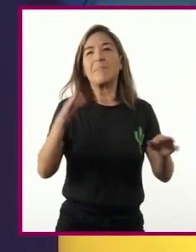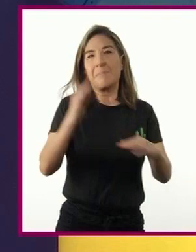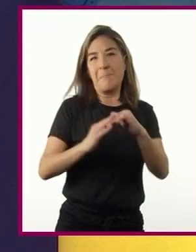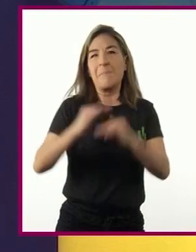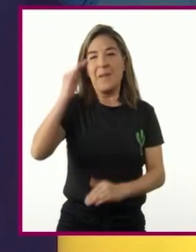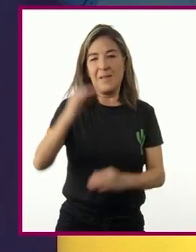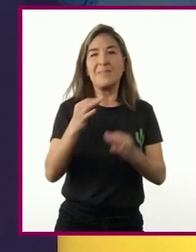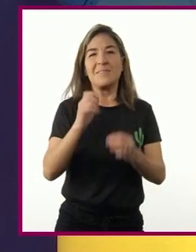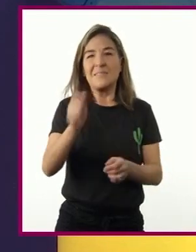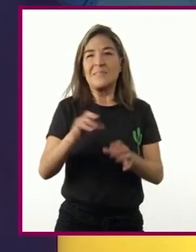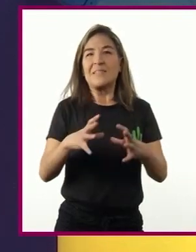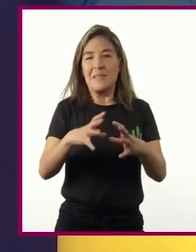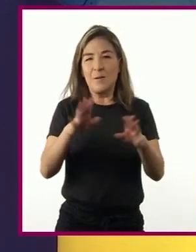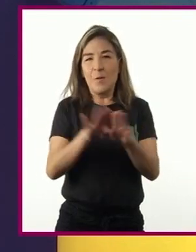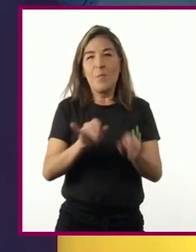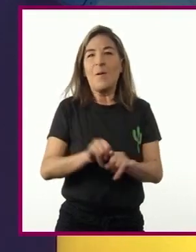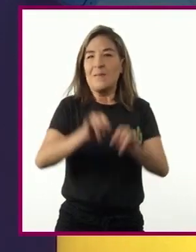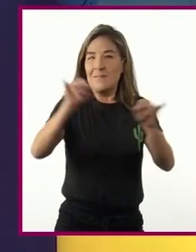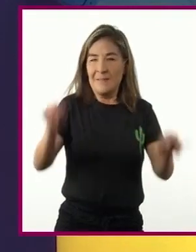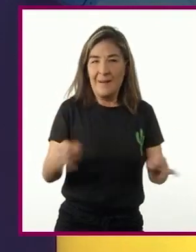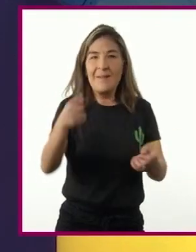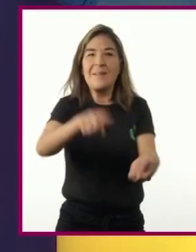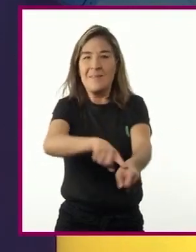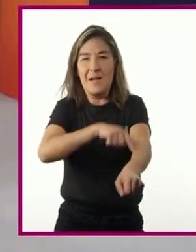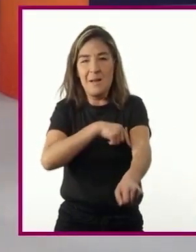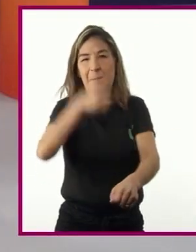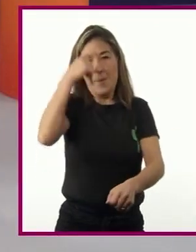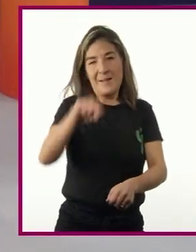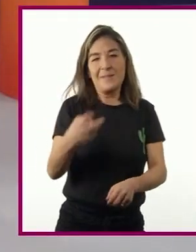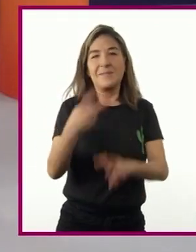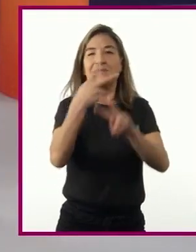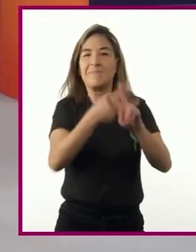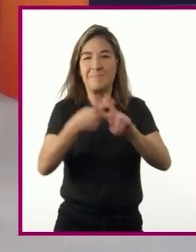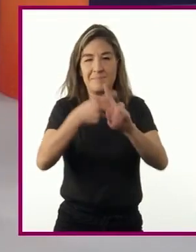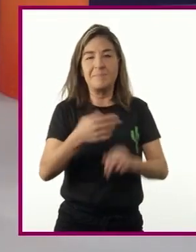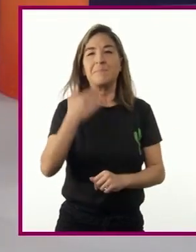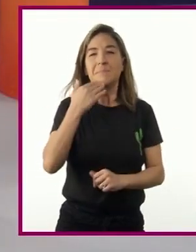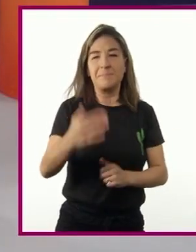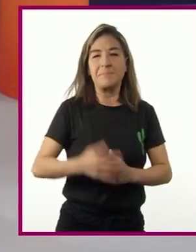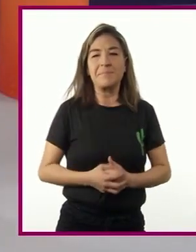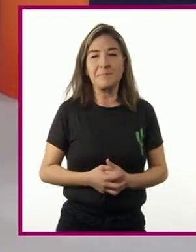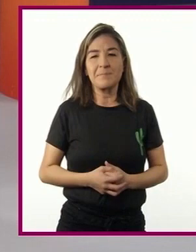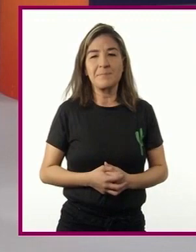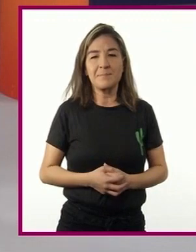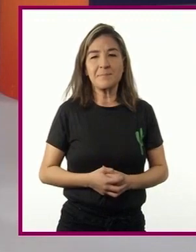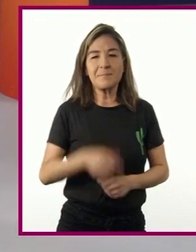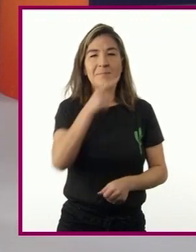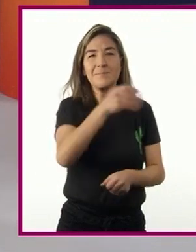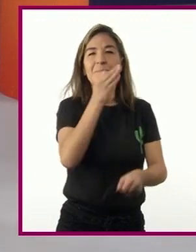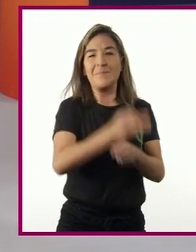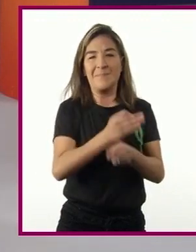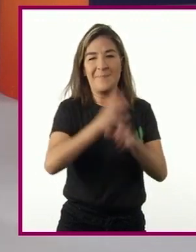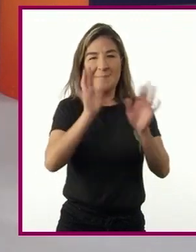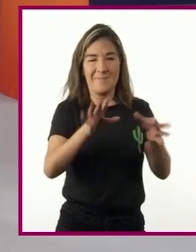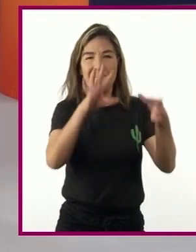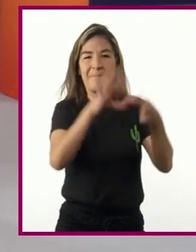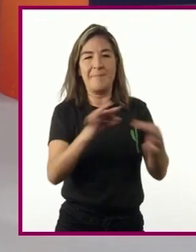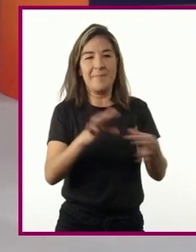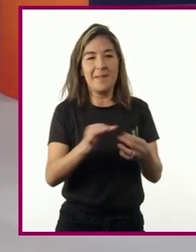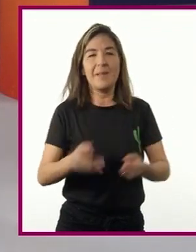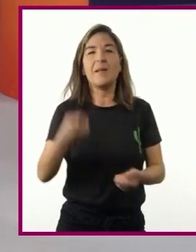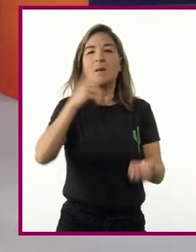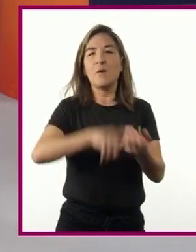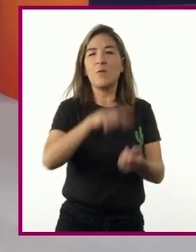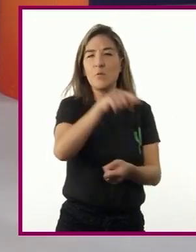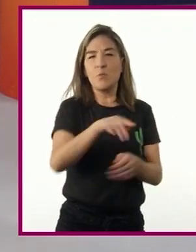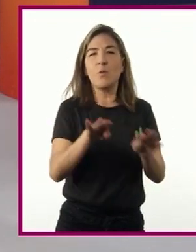grande para indicar la distancia entre las estrellas. Muy bien. Como ya lo has mencionado, las